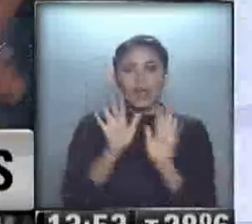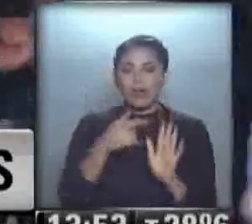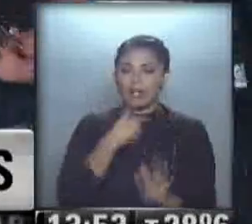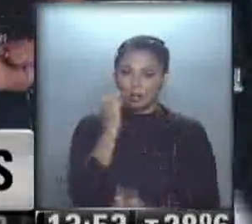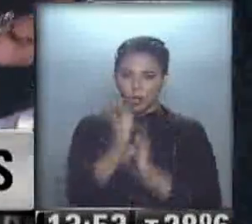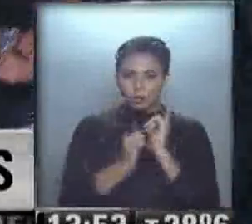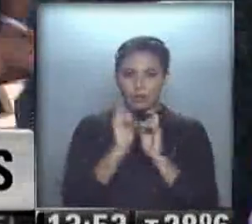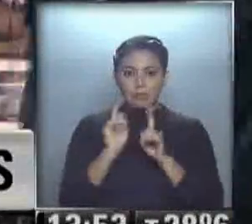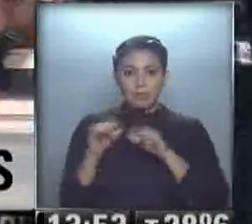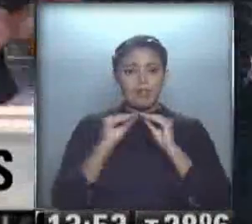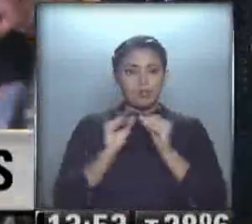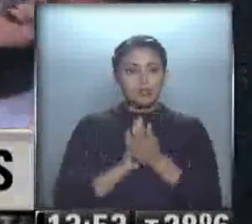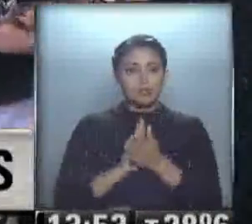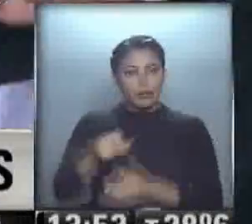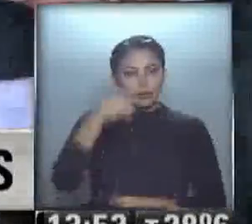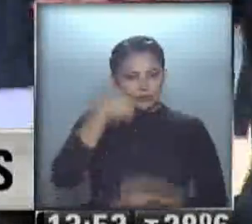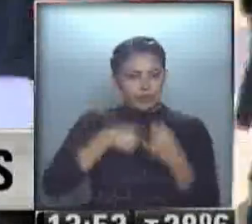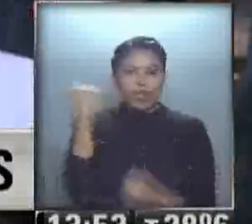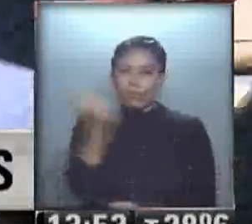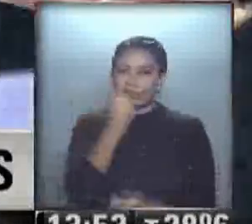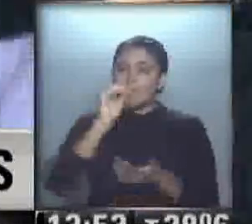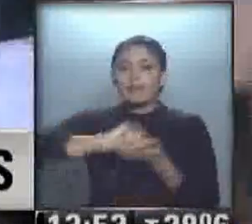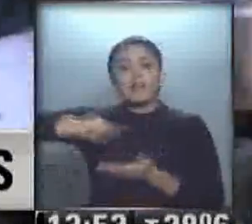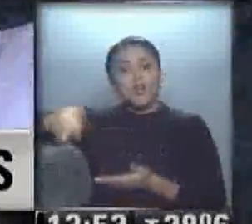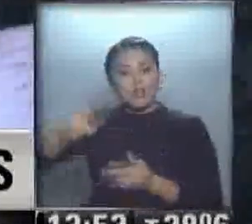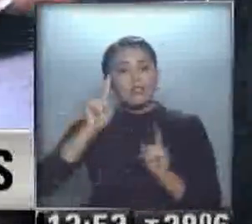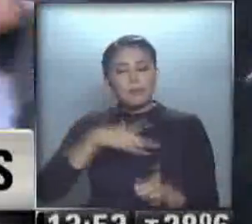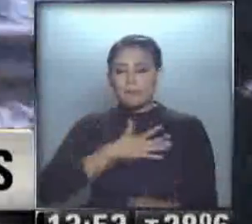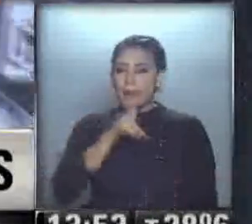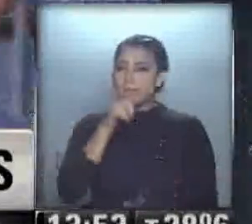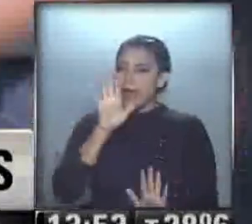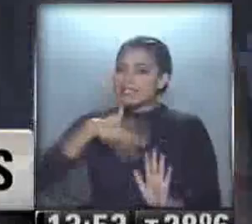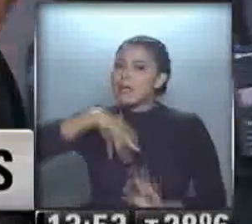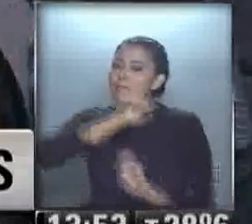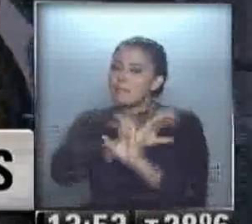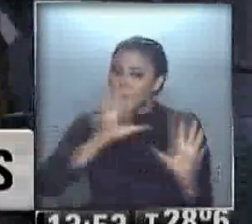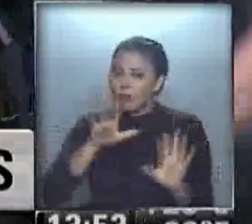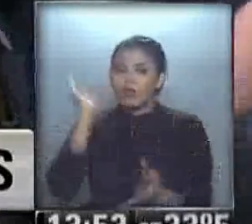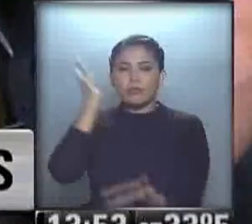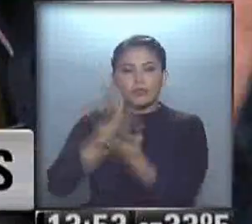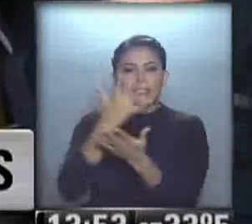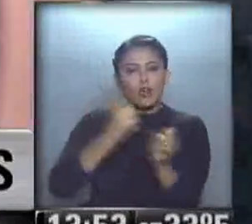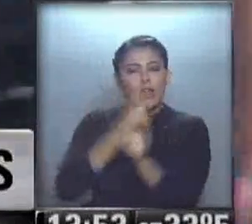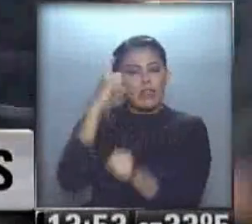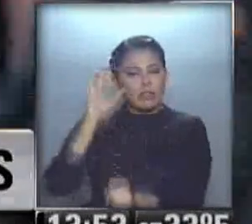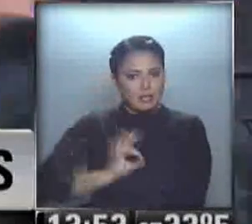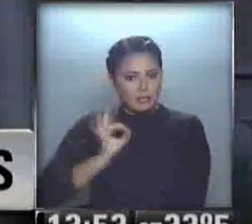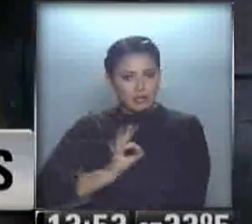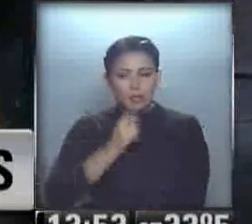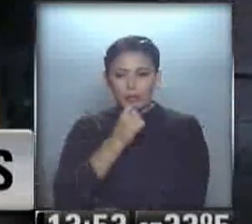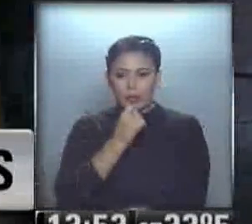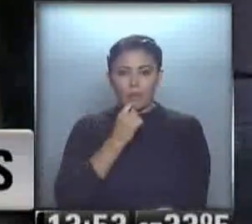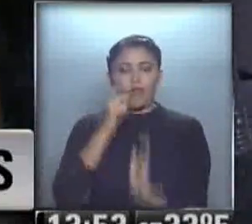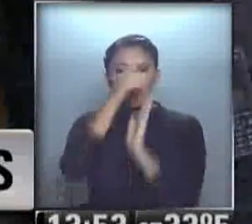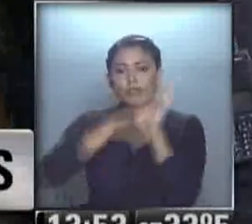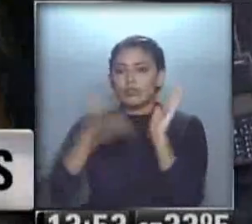contar que esta causa por narcotráfico es importante pero otra causa que a mí me parece mucho más grave Aunque la pena va de 5 a 10 años son las facturas